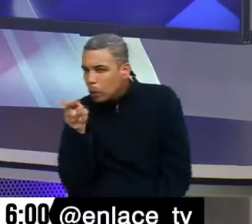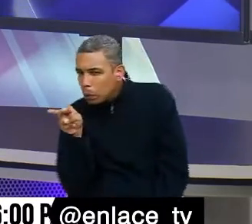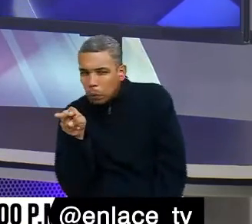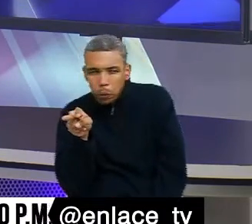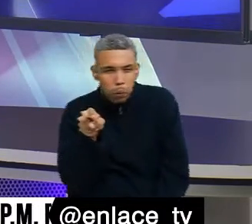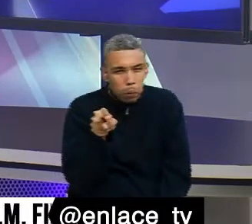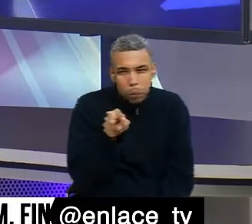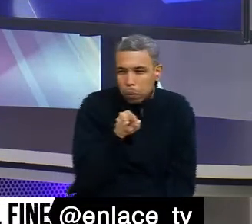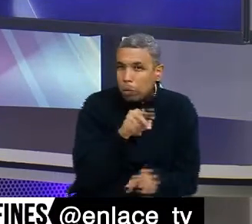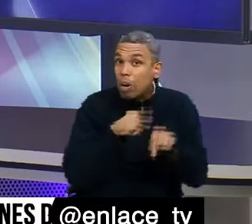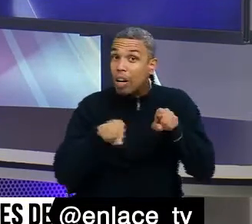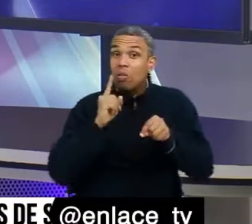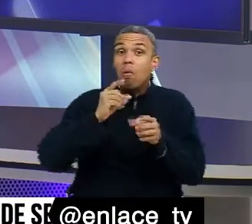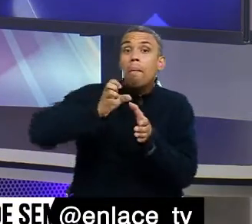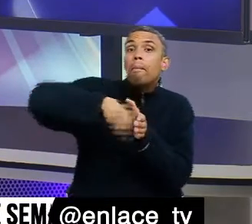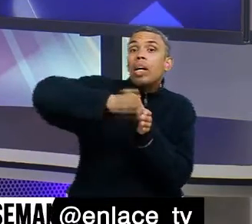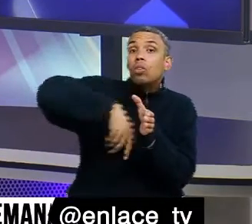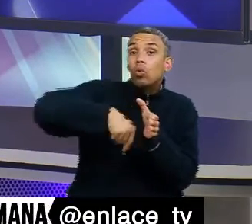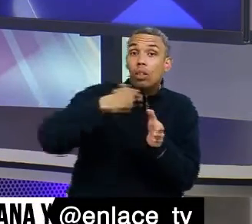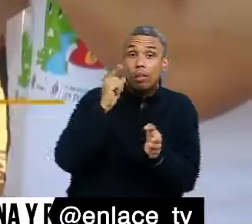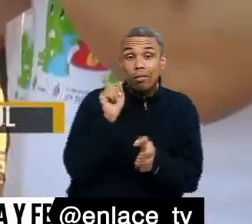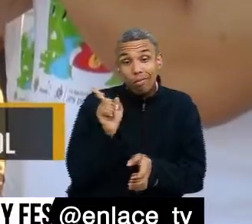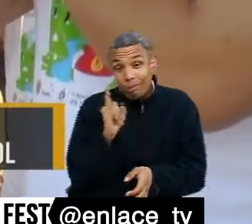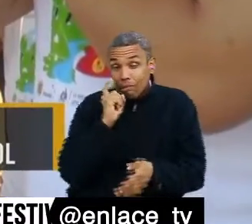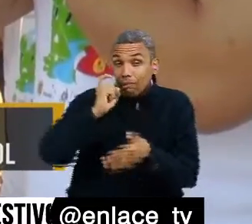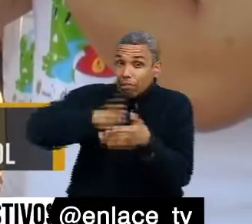estudiantes universitarios.